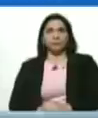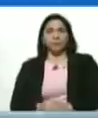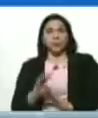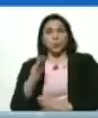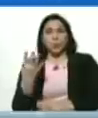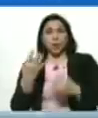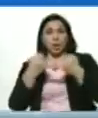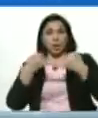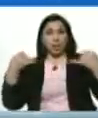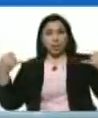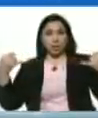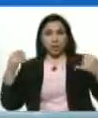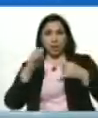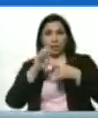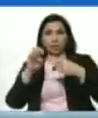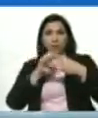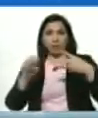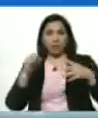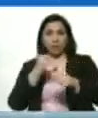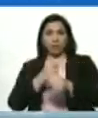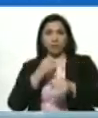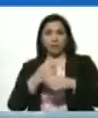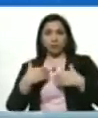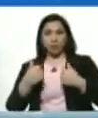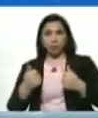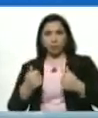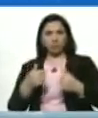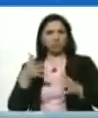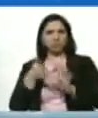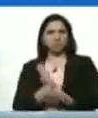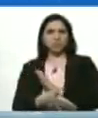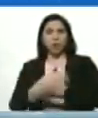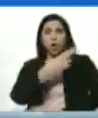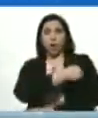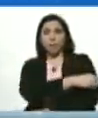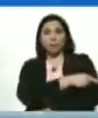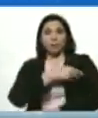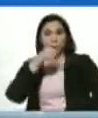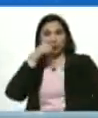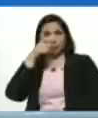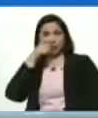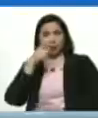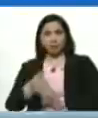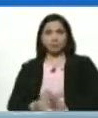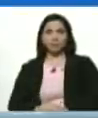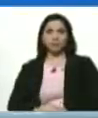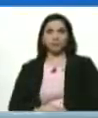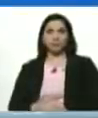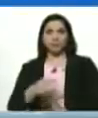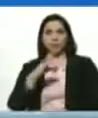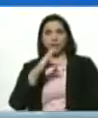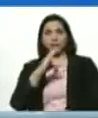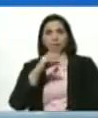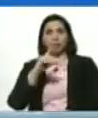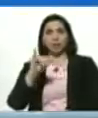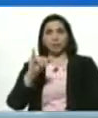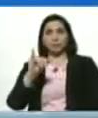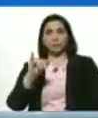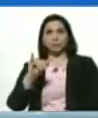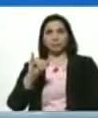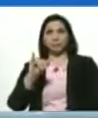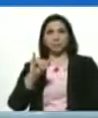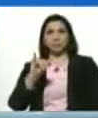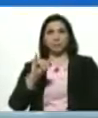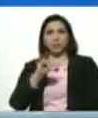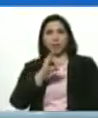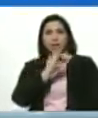cuarta línea es hospitales centinelas centro de diagnóstico integral y